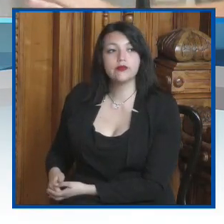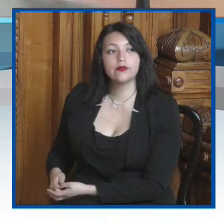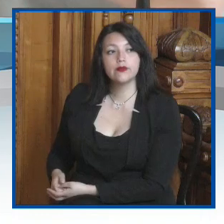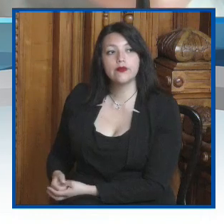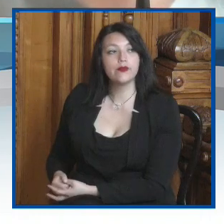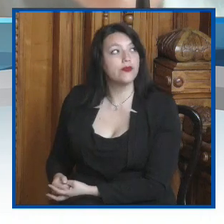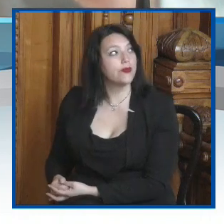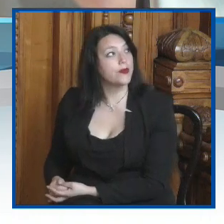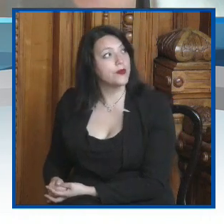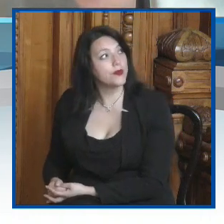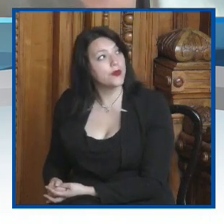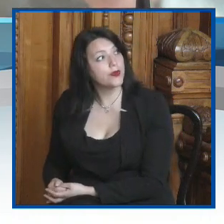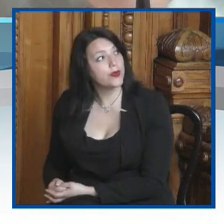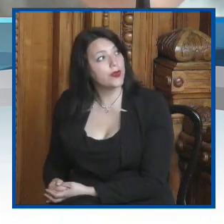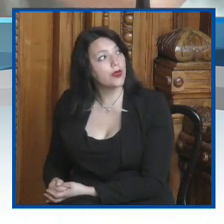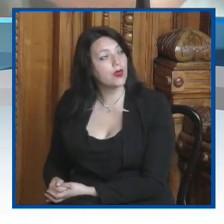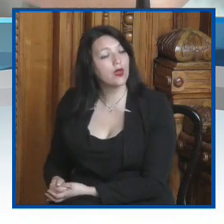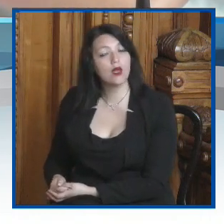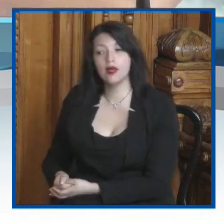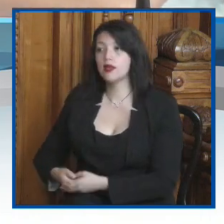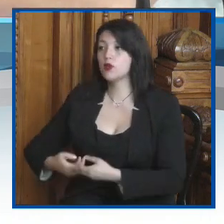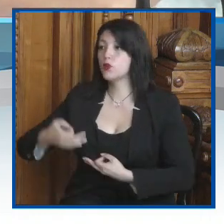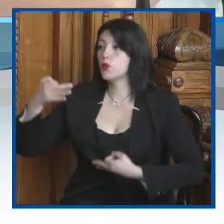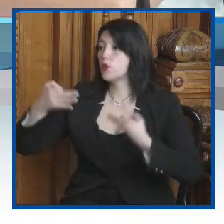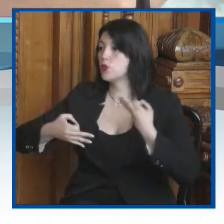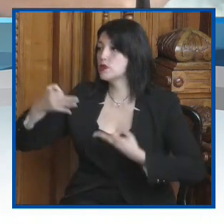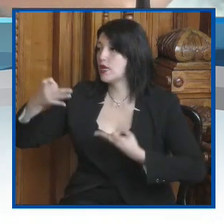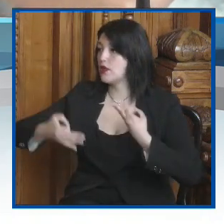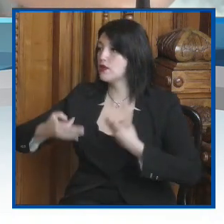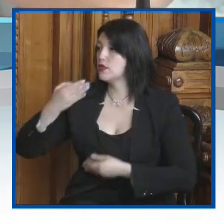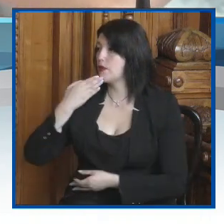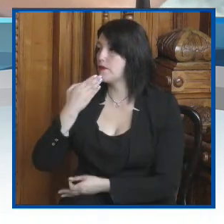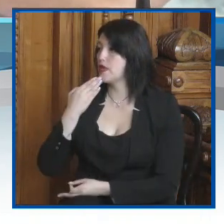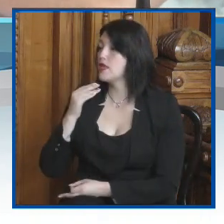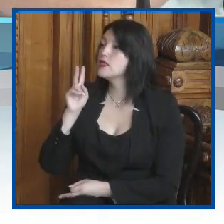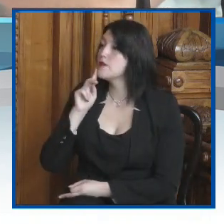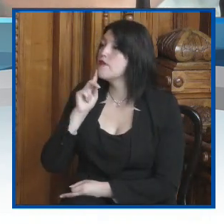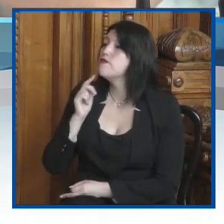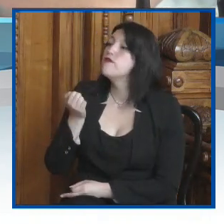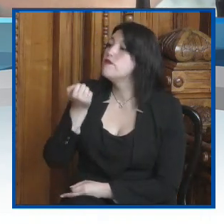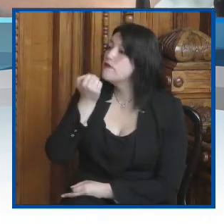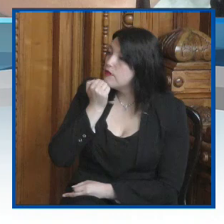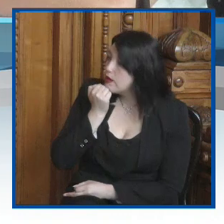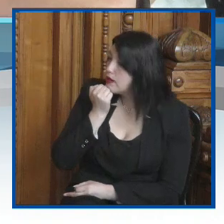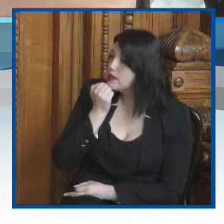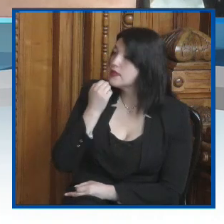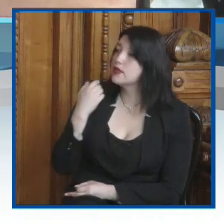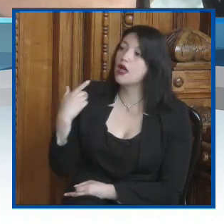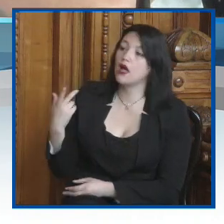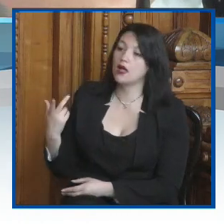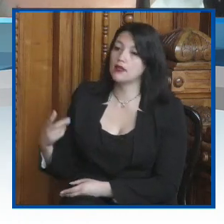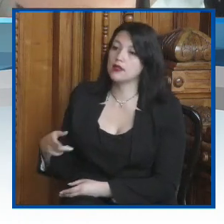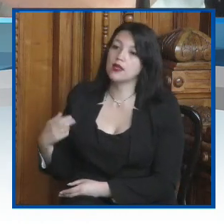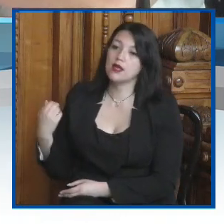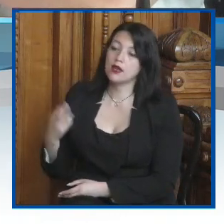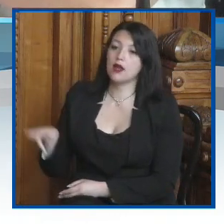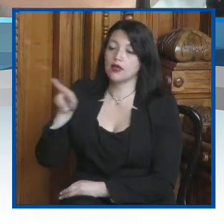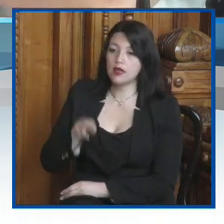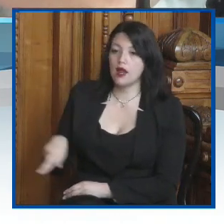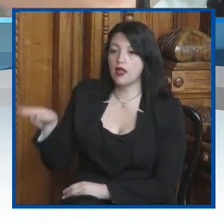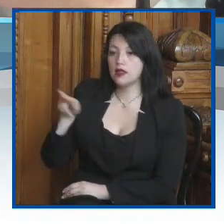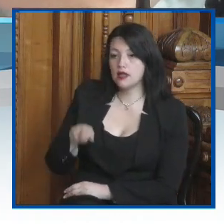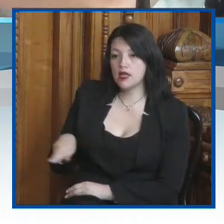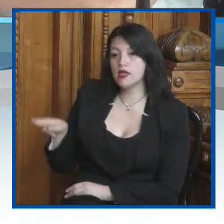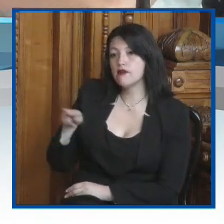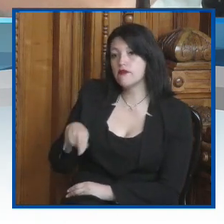que en el juzgado también tenemos competencia en la materia de faltas, que son como infracciones a las leyes administrativas de